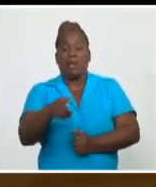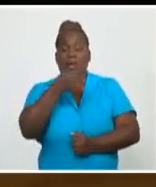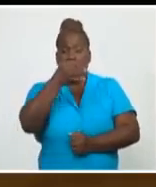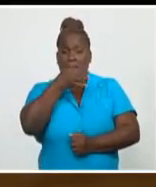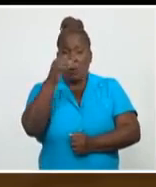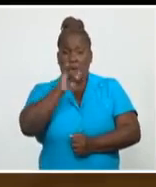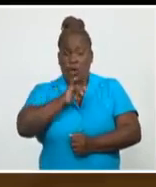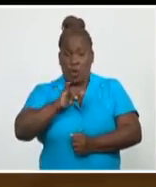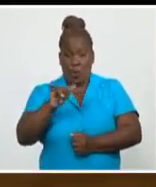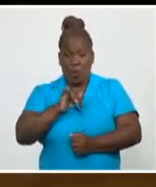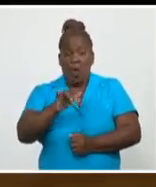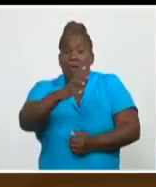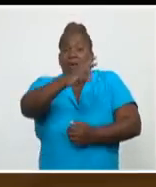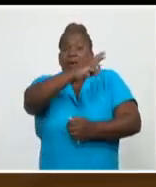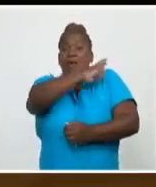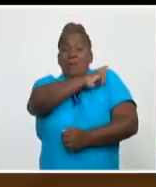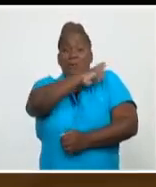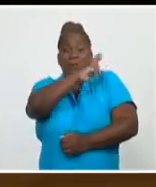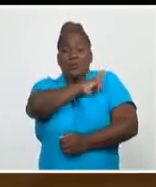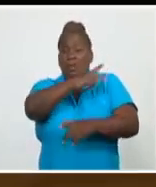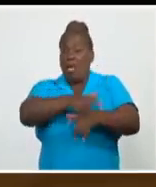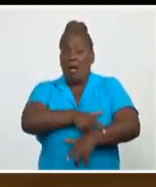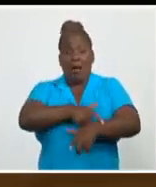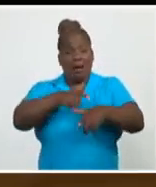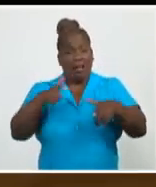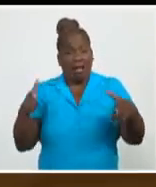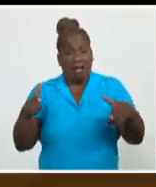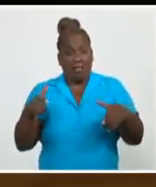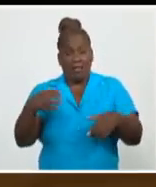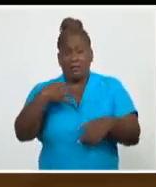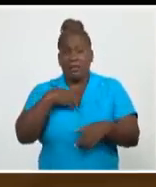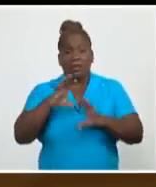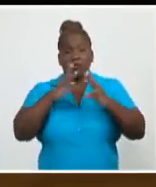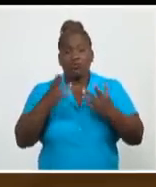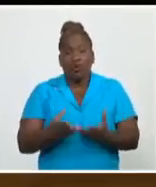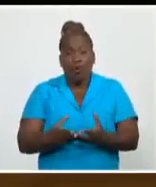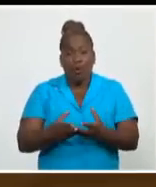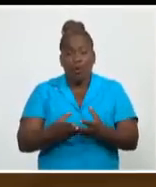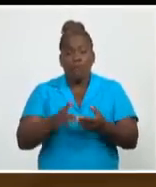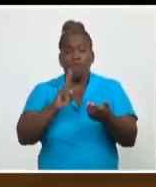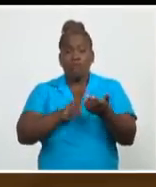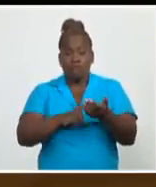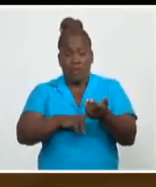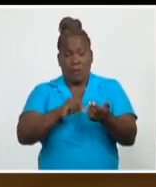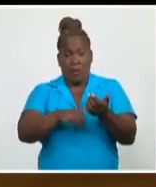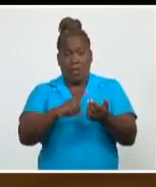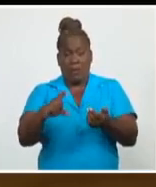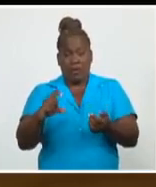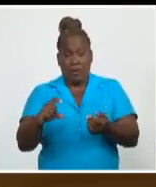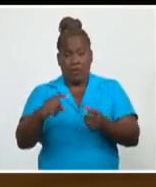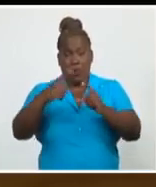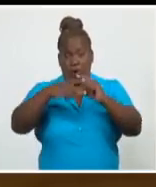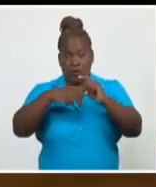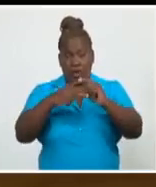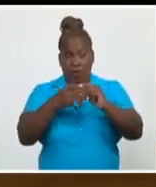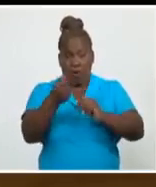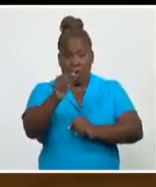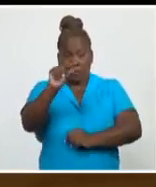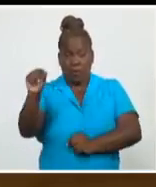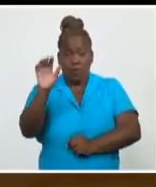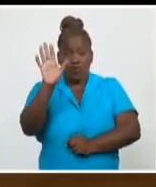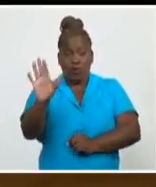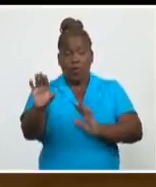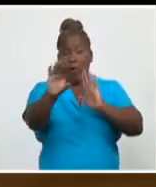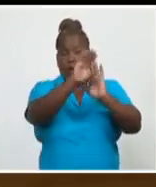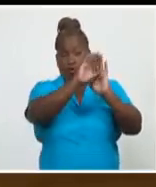comprender la enorme responsabilidad que supone para todos los militantes el contenido del artículo número 5 de la Constitución